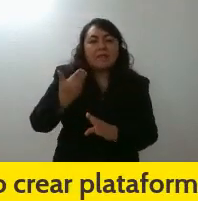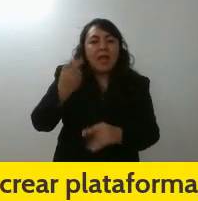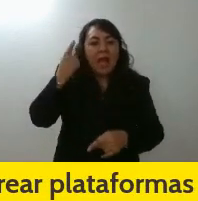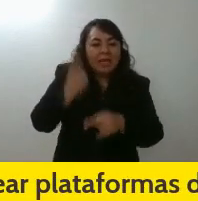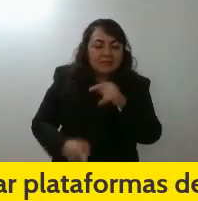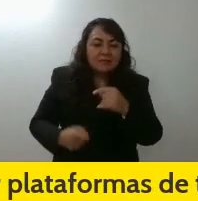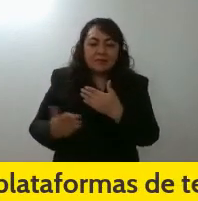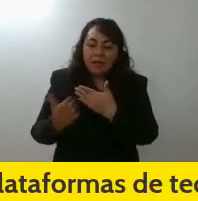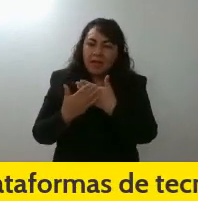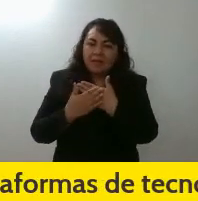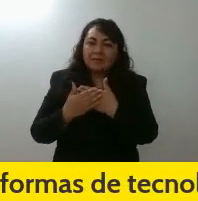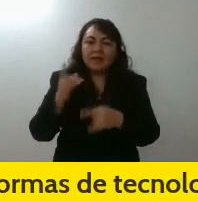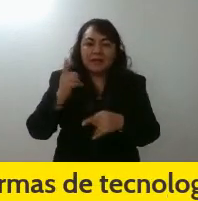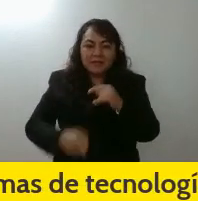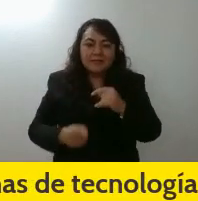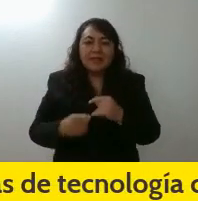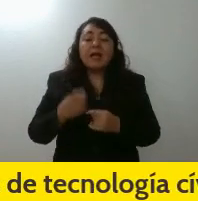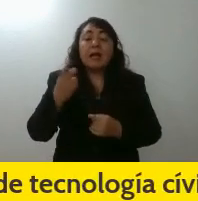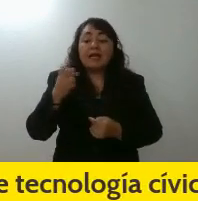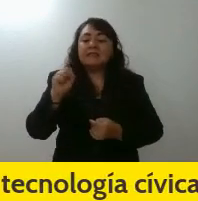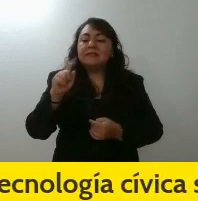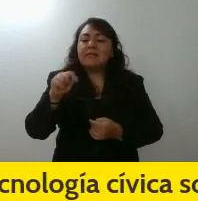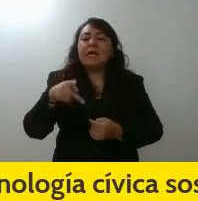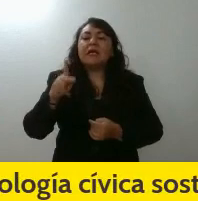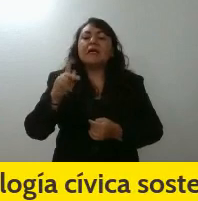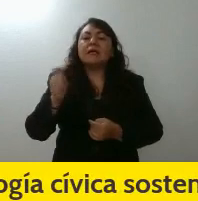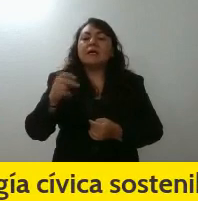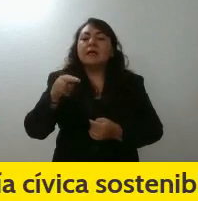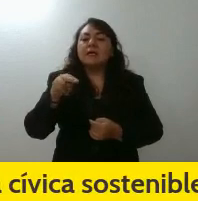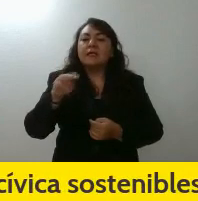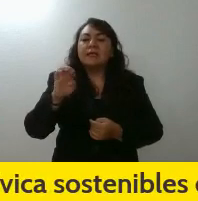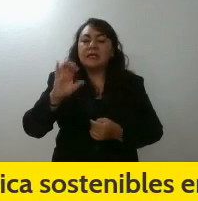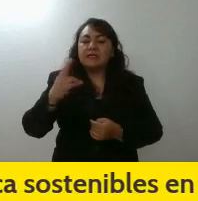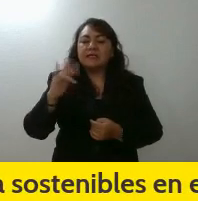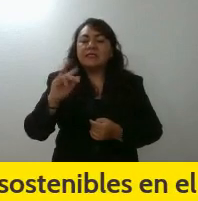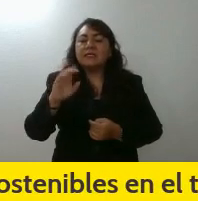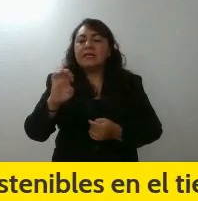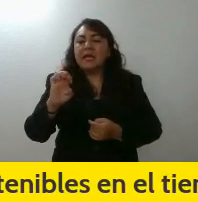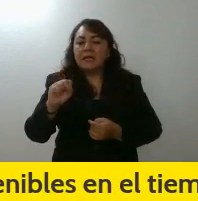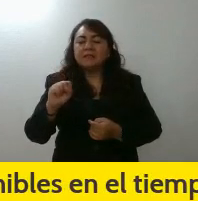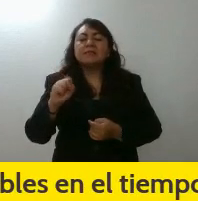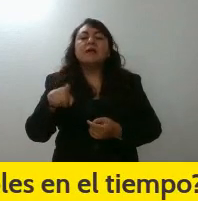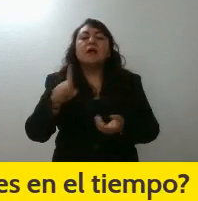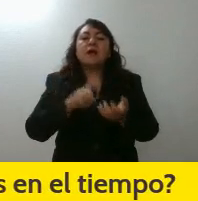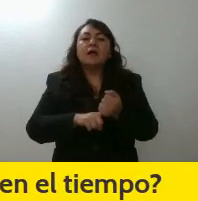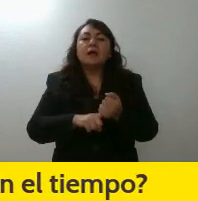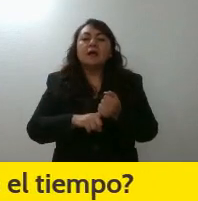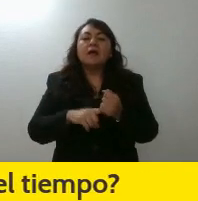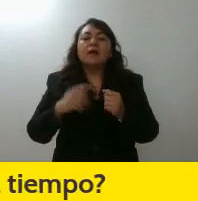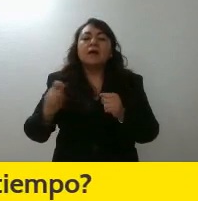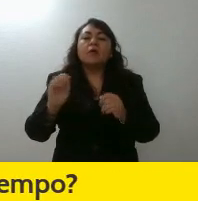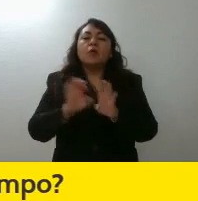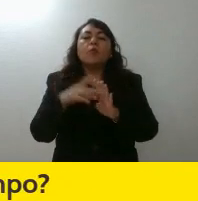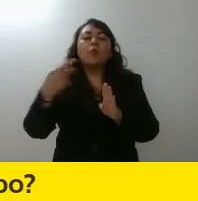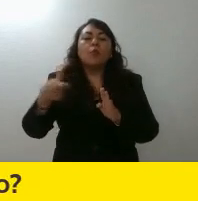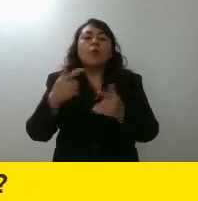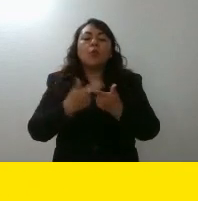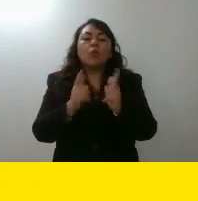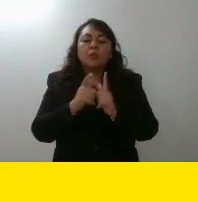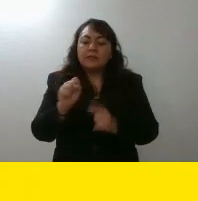Y el stack es de Next.js como framework de React. el lenguaje de programación